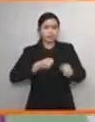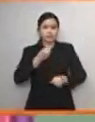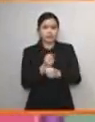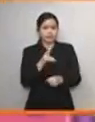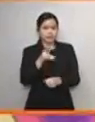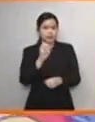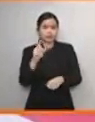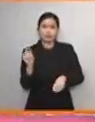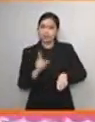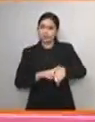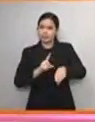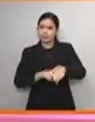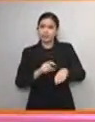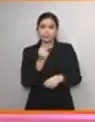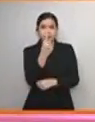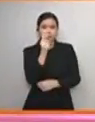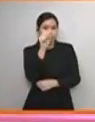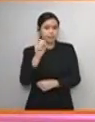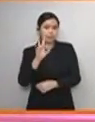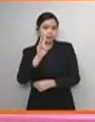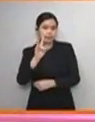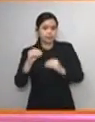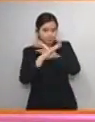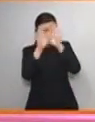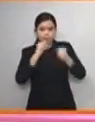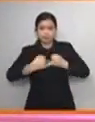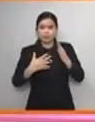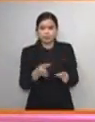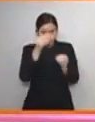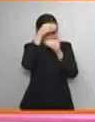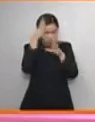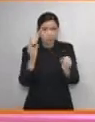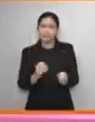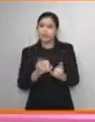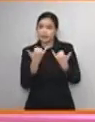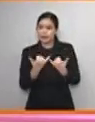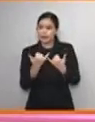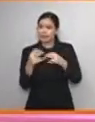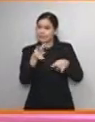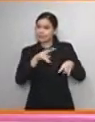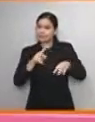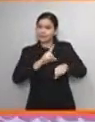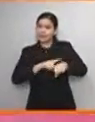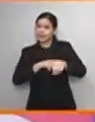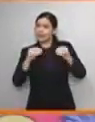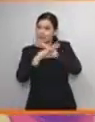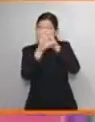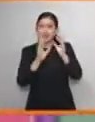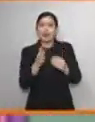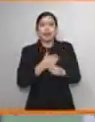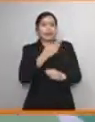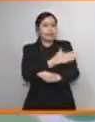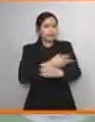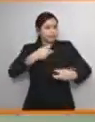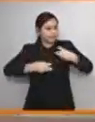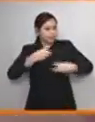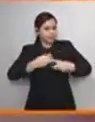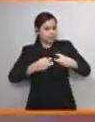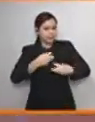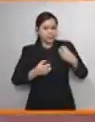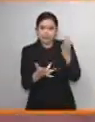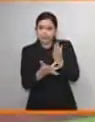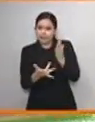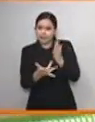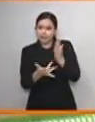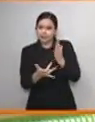de mayo del 2021 con el reloj ya marca las 11:17 de la mañana. Querido jugador, te informo que estamos transmitiendo a estas horas de la mañana por fallos técnicos